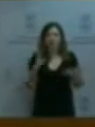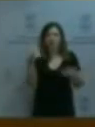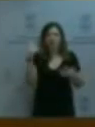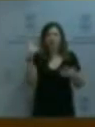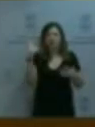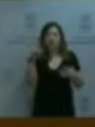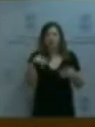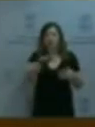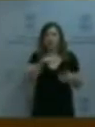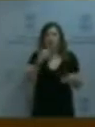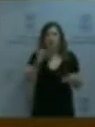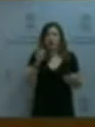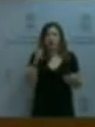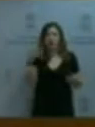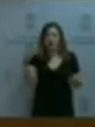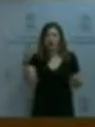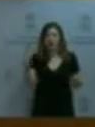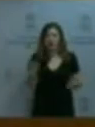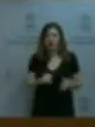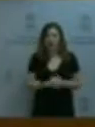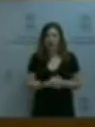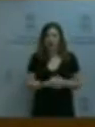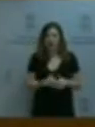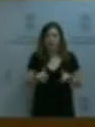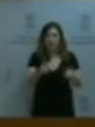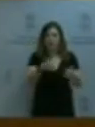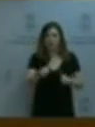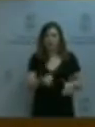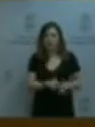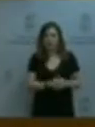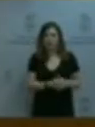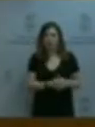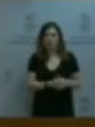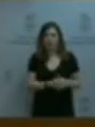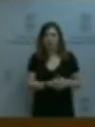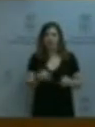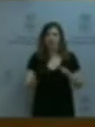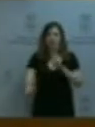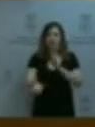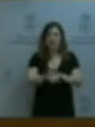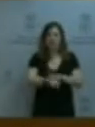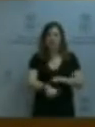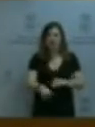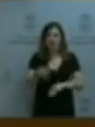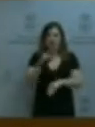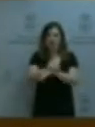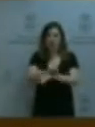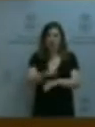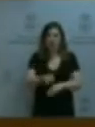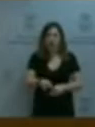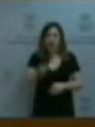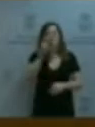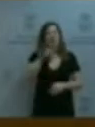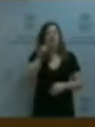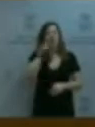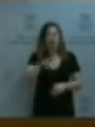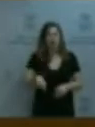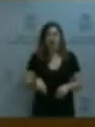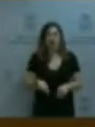y la manipulación, la estafa, el engaño, la mentira a la que se sometieron a las